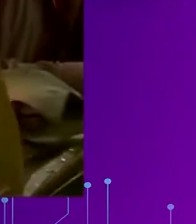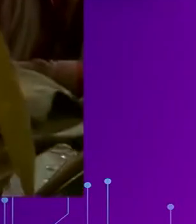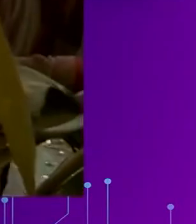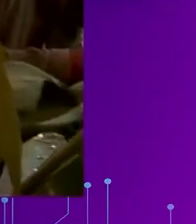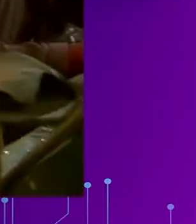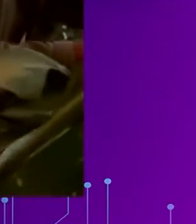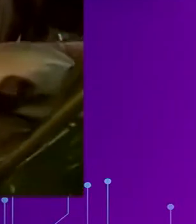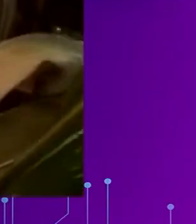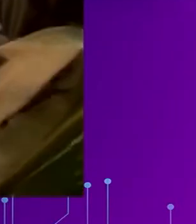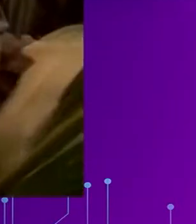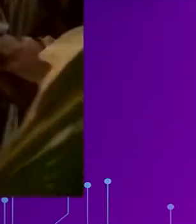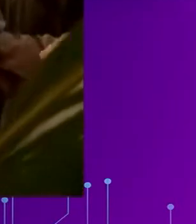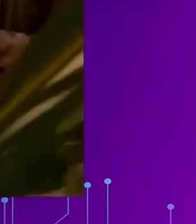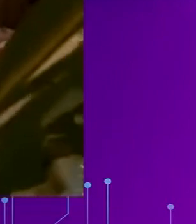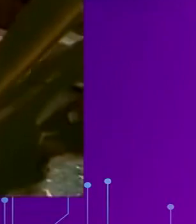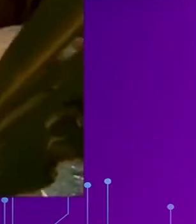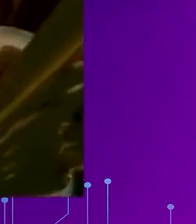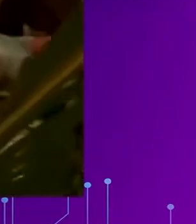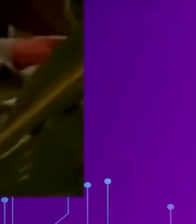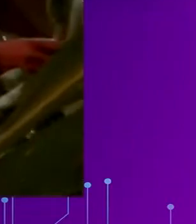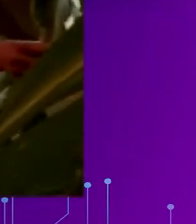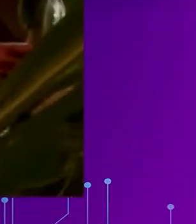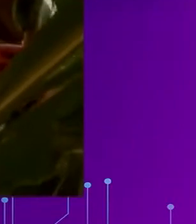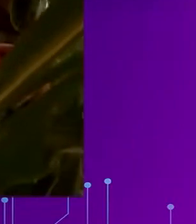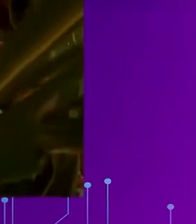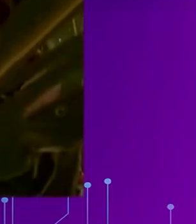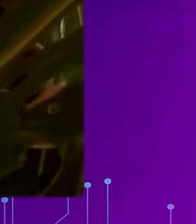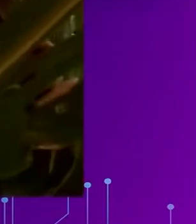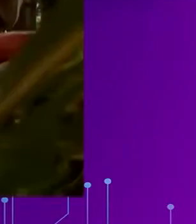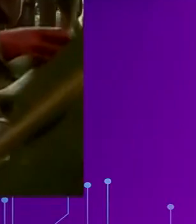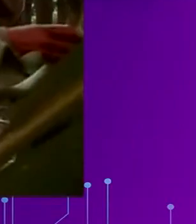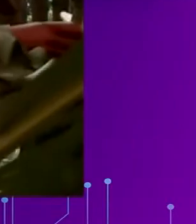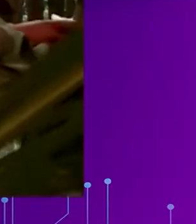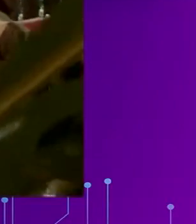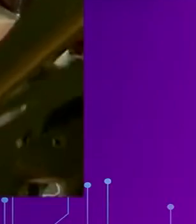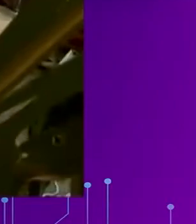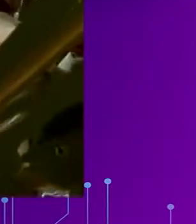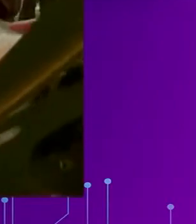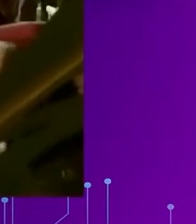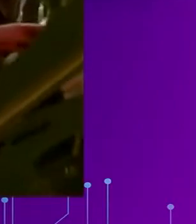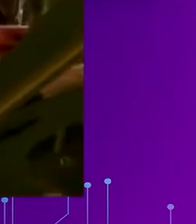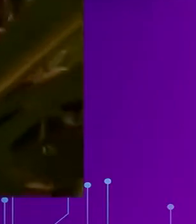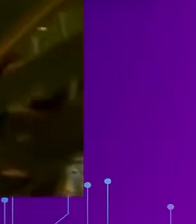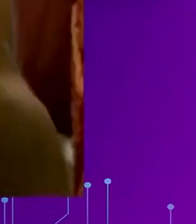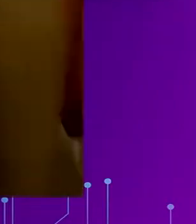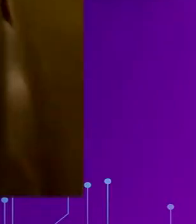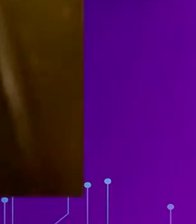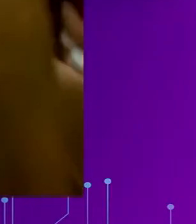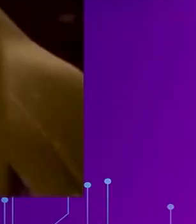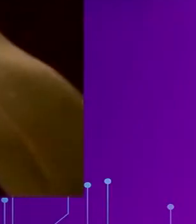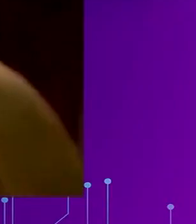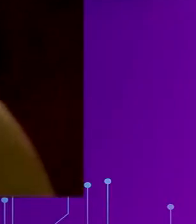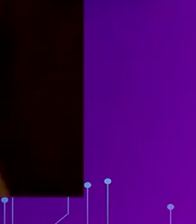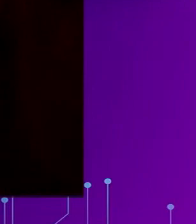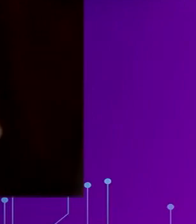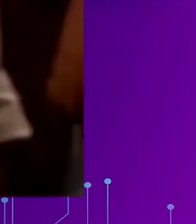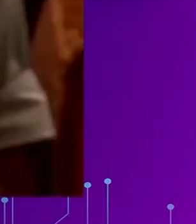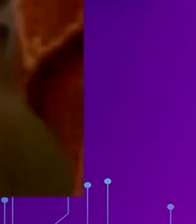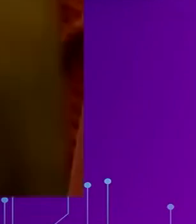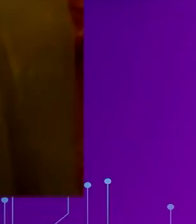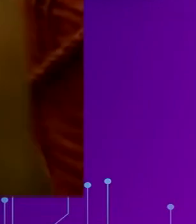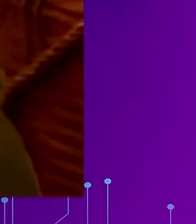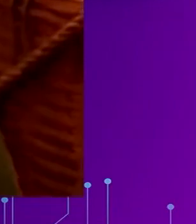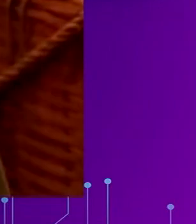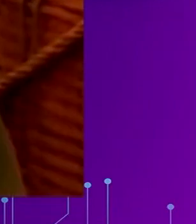nama ni simple, tojuante llega tismaustilia. Llega